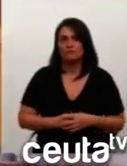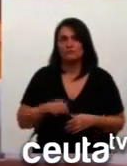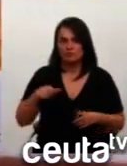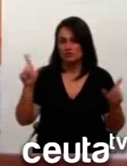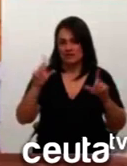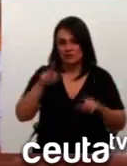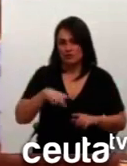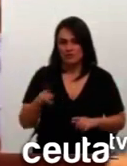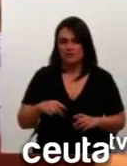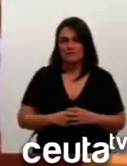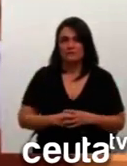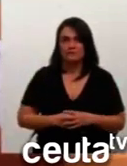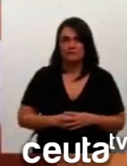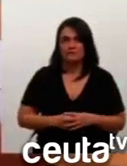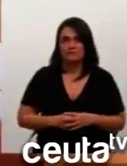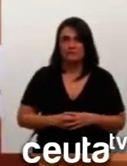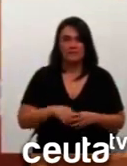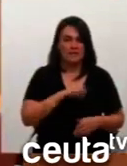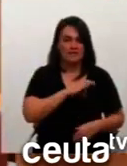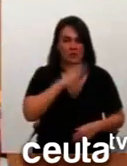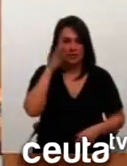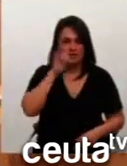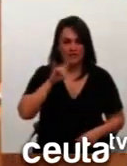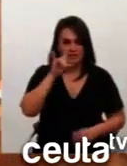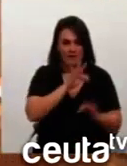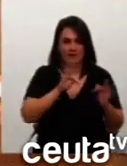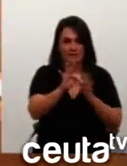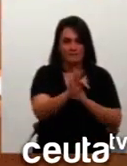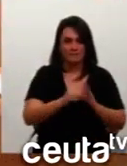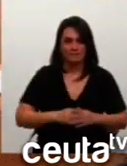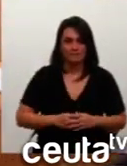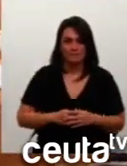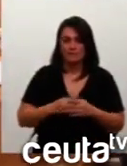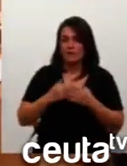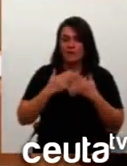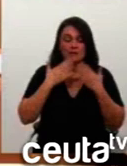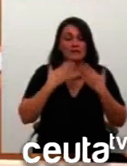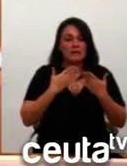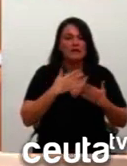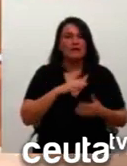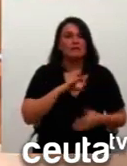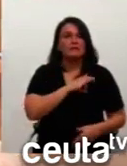tele. Señora Chandiramani, tiene usted la palabra. Gracias, señor presidente.